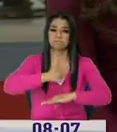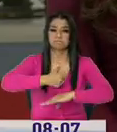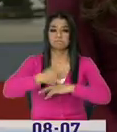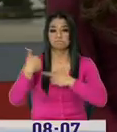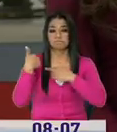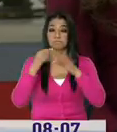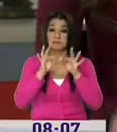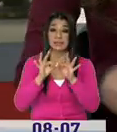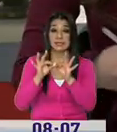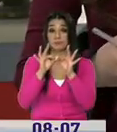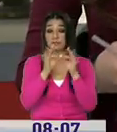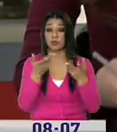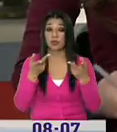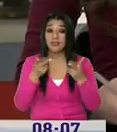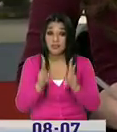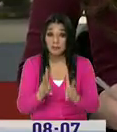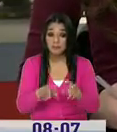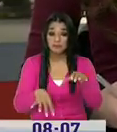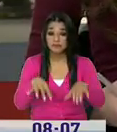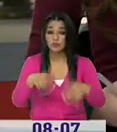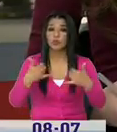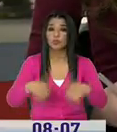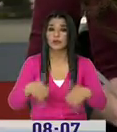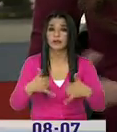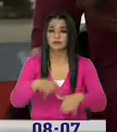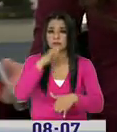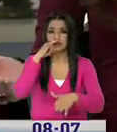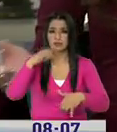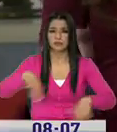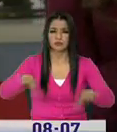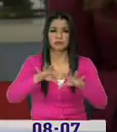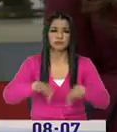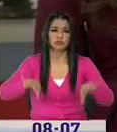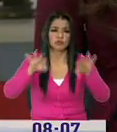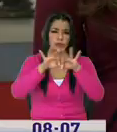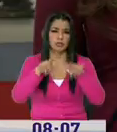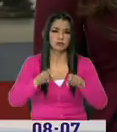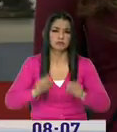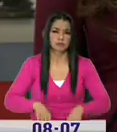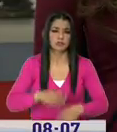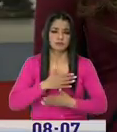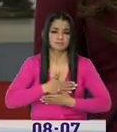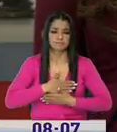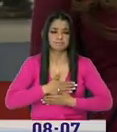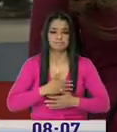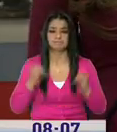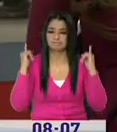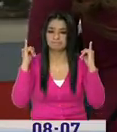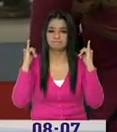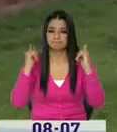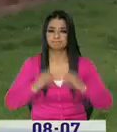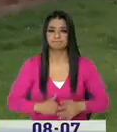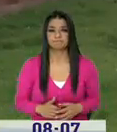el mantenimiento y la implementación de los juegos infantiles importantes para que los niños puedan entretenerse.